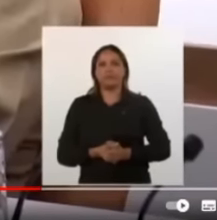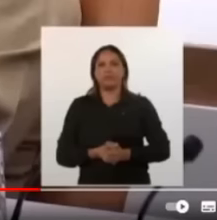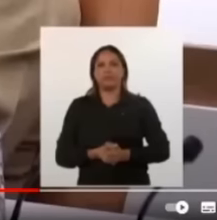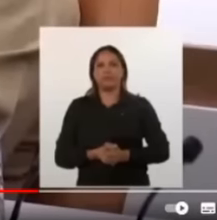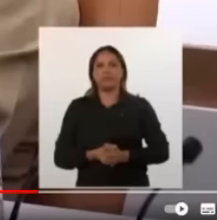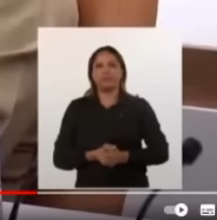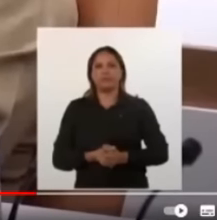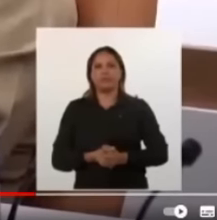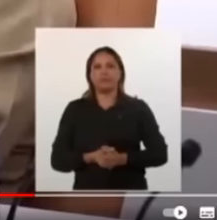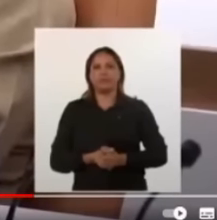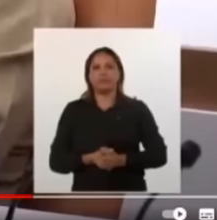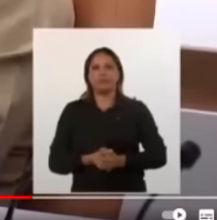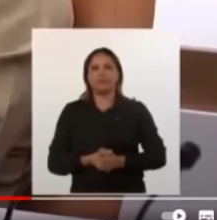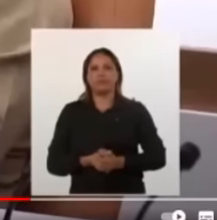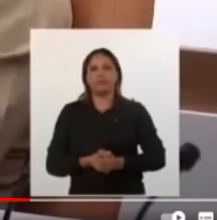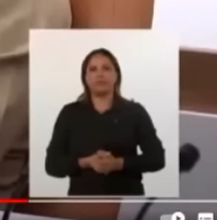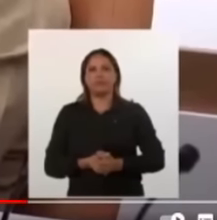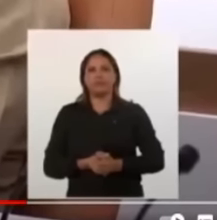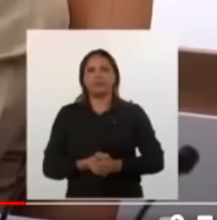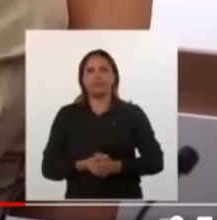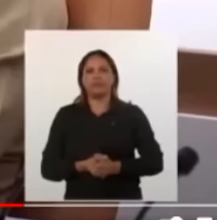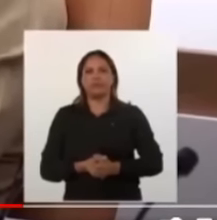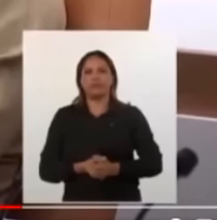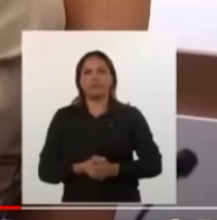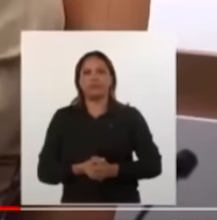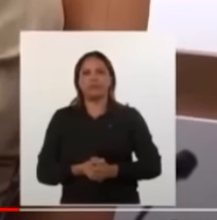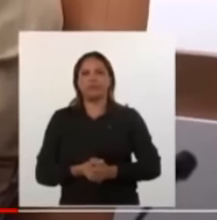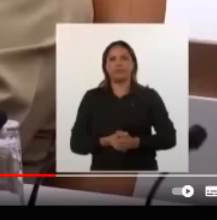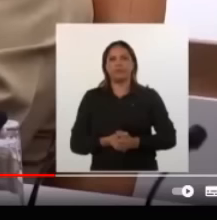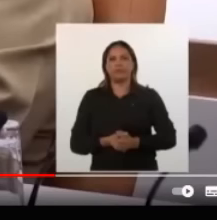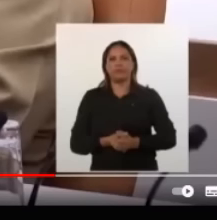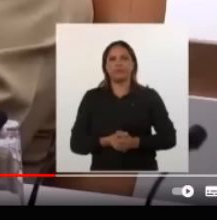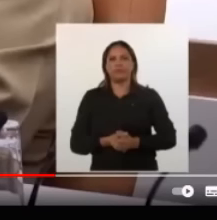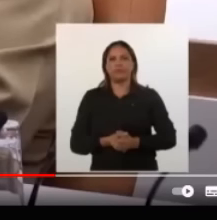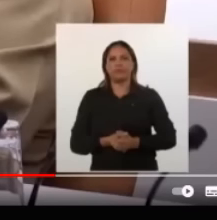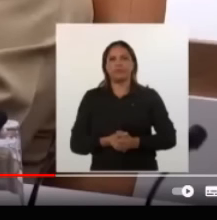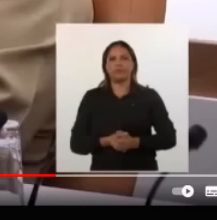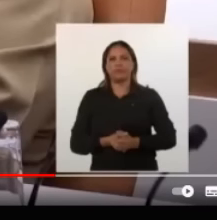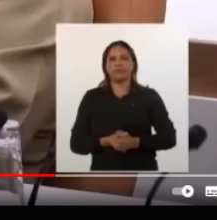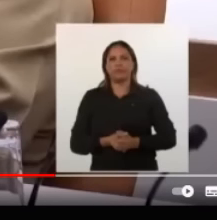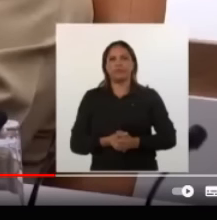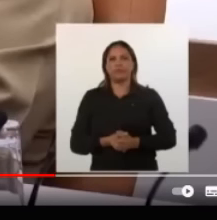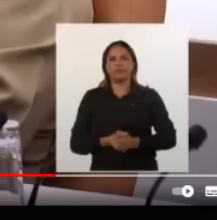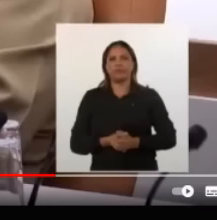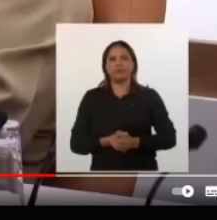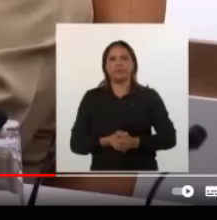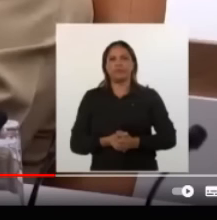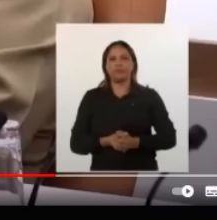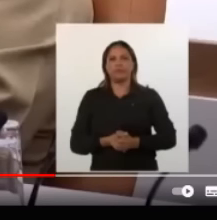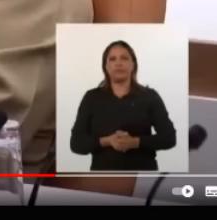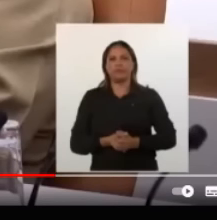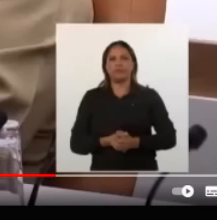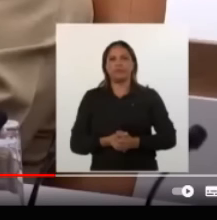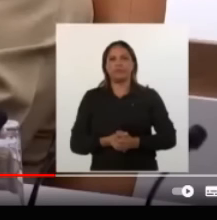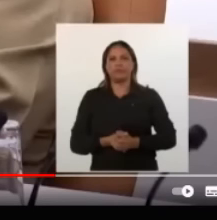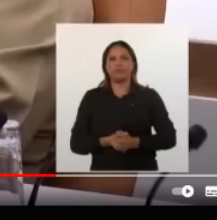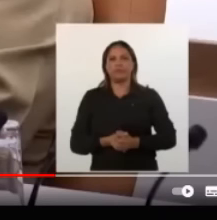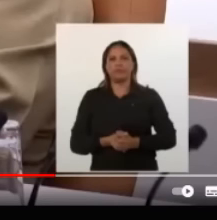más lindas y ahora te traen tu sab militar Este es el que implanta el terror y ya mira Desde que te dijo la primera